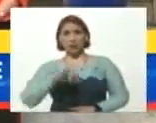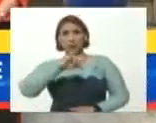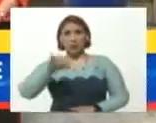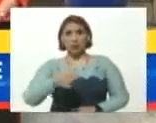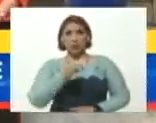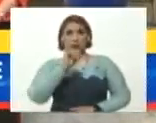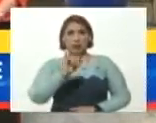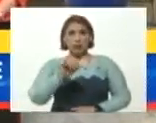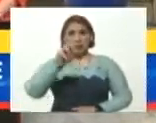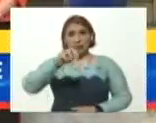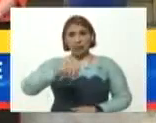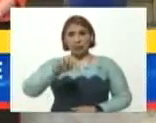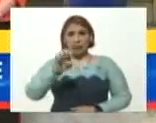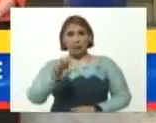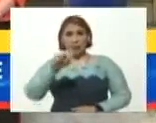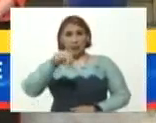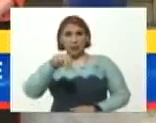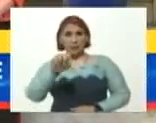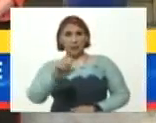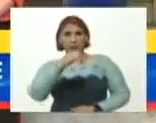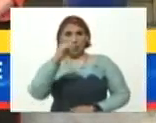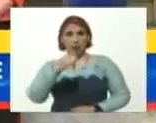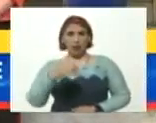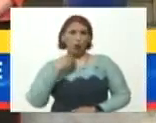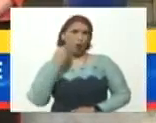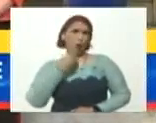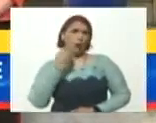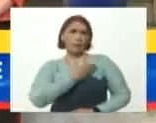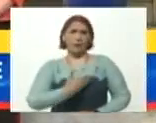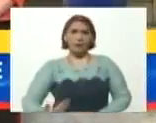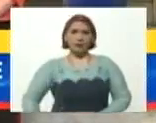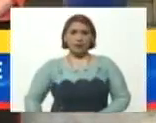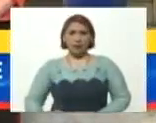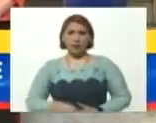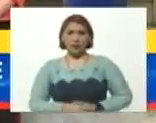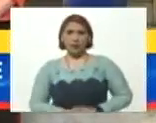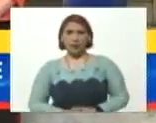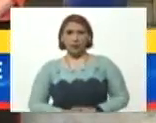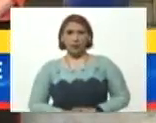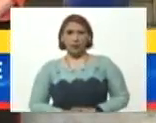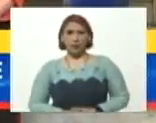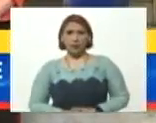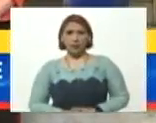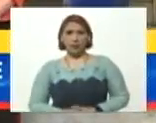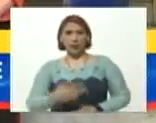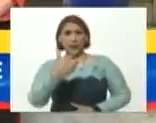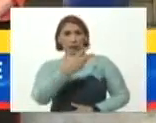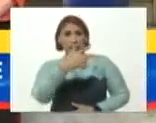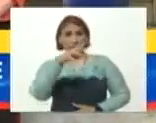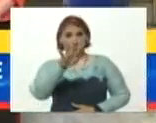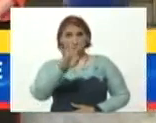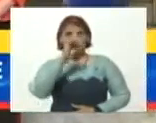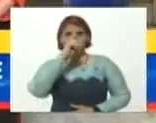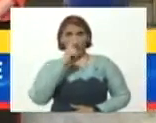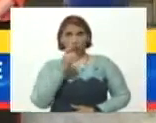Jorge Jiménez, joven presidente. Me dice que tiene 34 años.